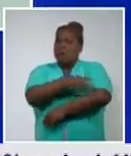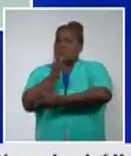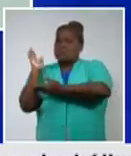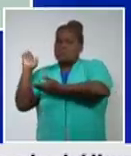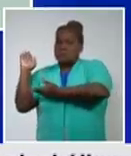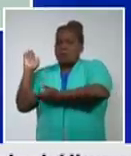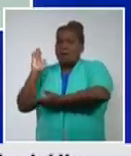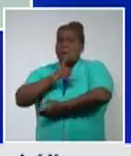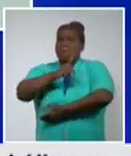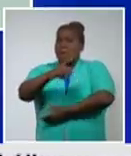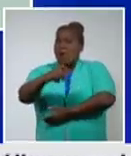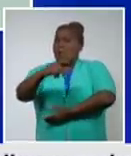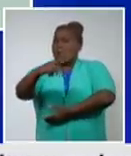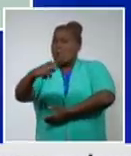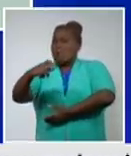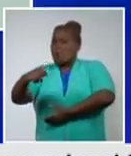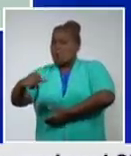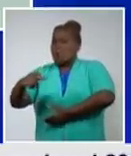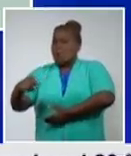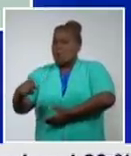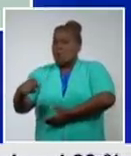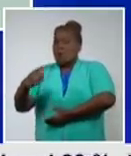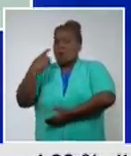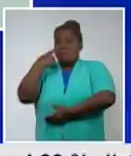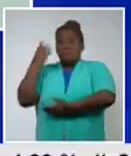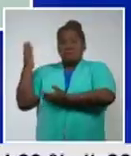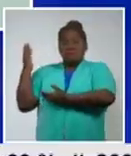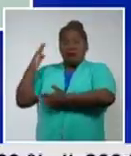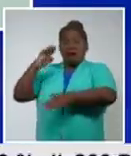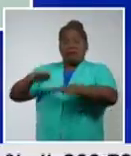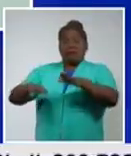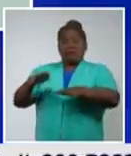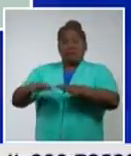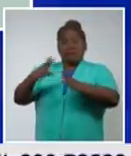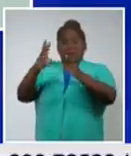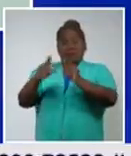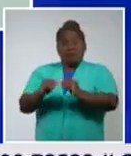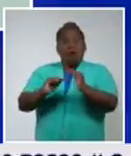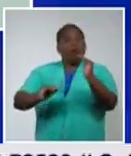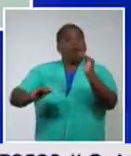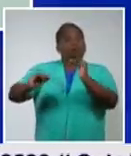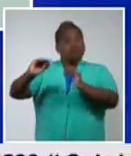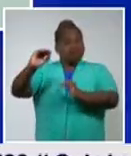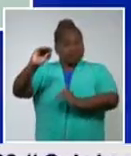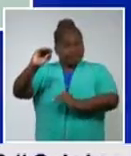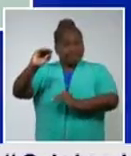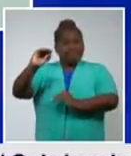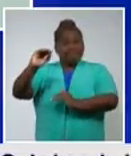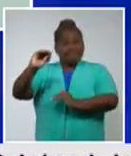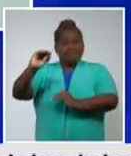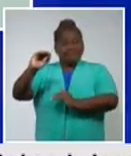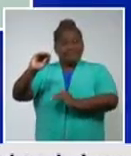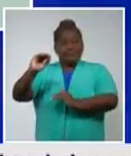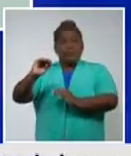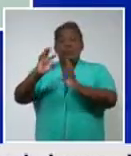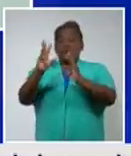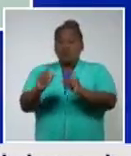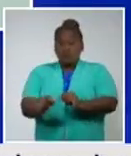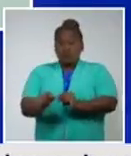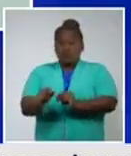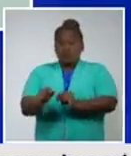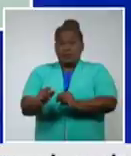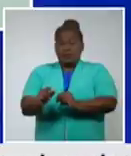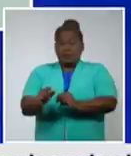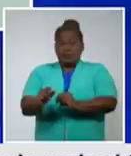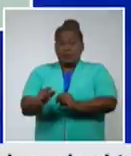y en ocasiones vemos las cifras en cifras bastante elevadas, sin embargo el número de casos